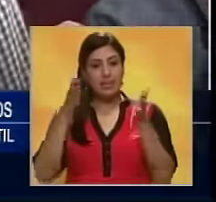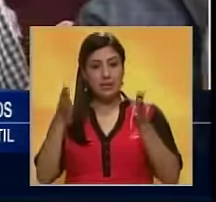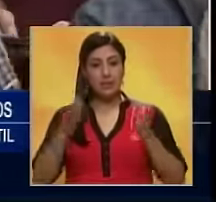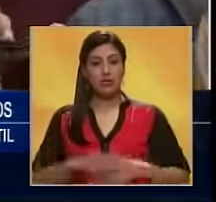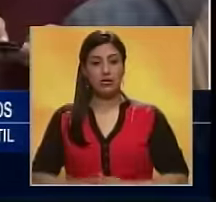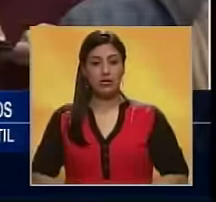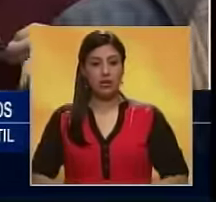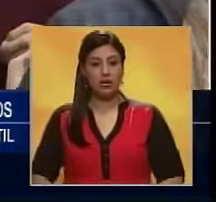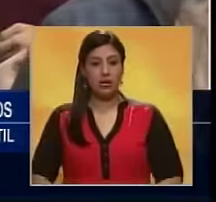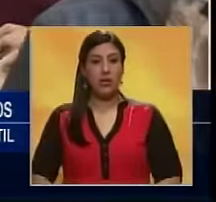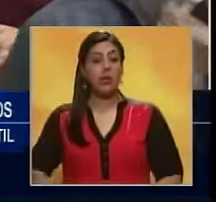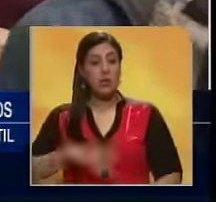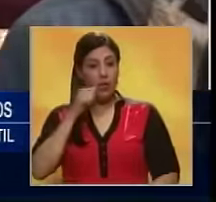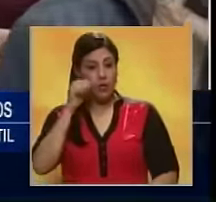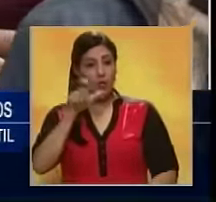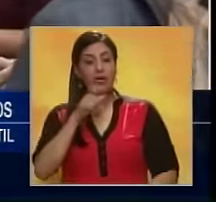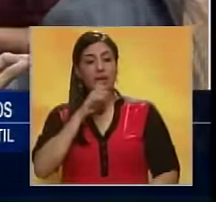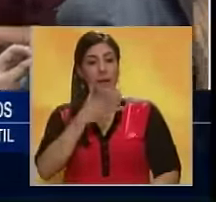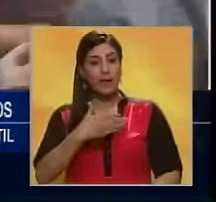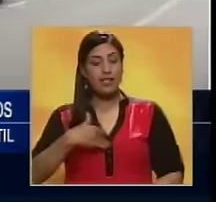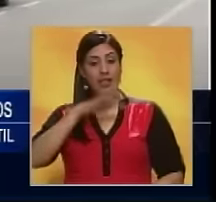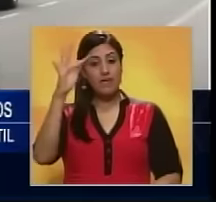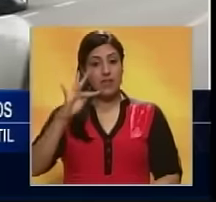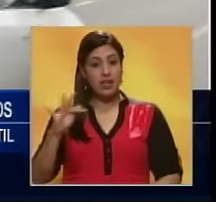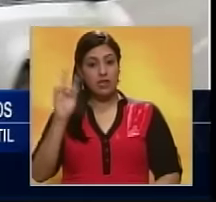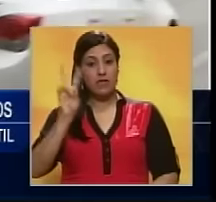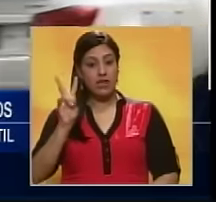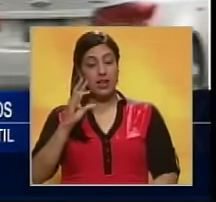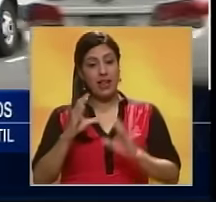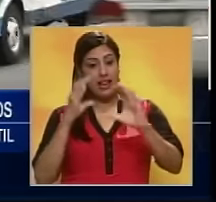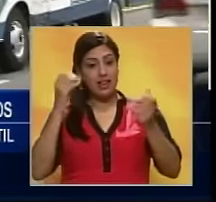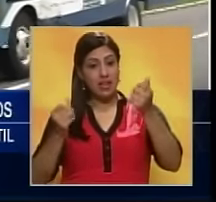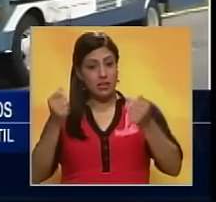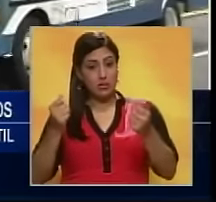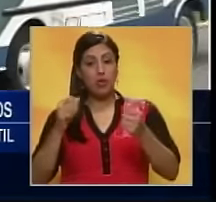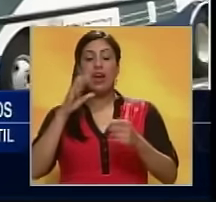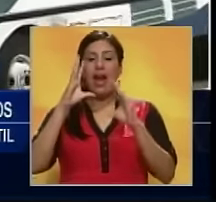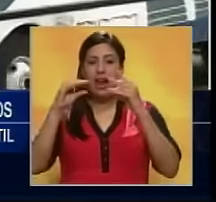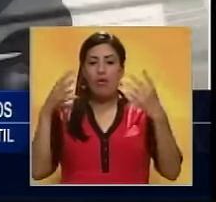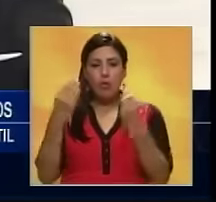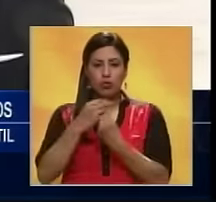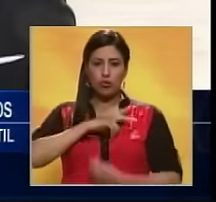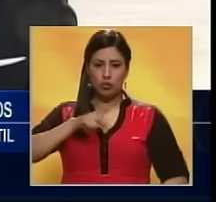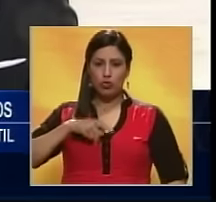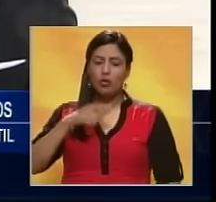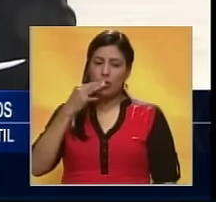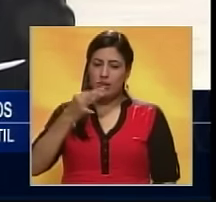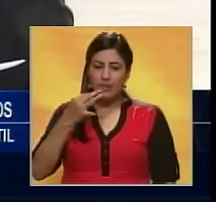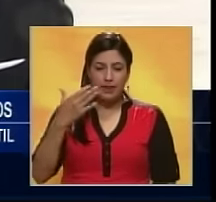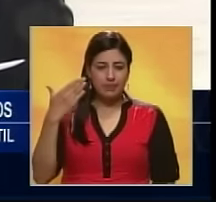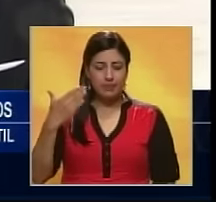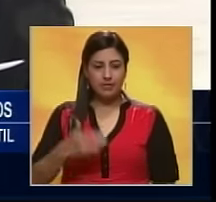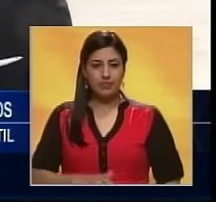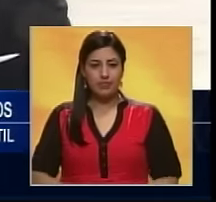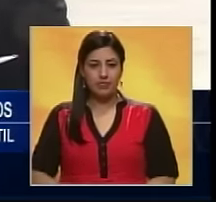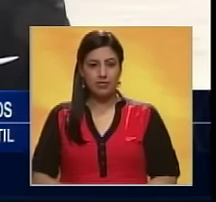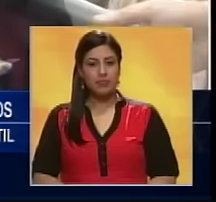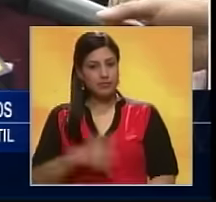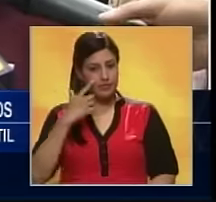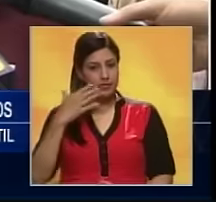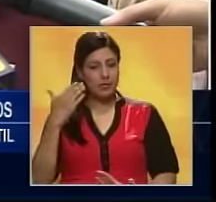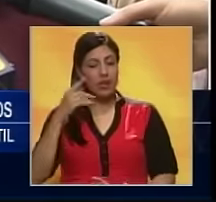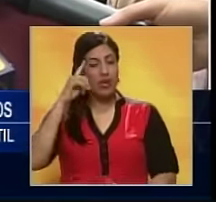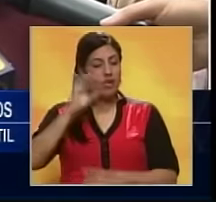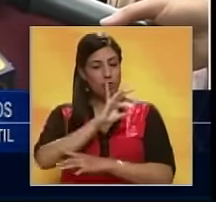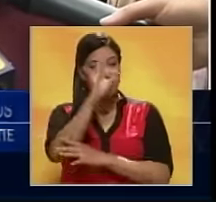el servicio. Eric Zuleta, presidente de la Federación Venezolana de Transporte, habló con nosotros y esto fue lo que nos contó. Veamos.